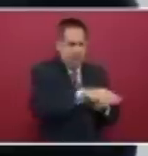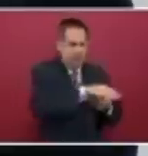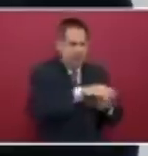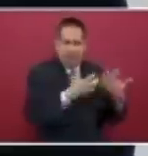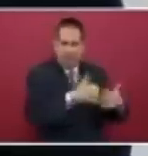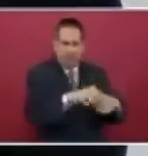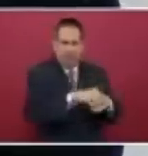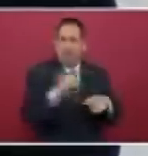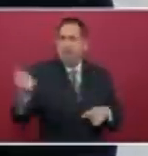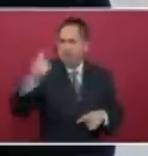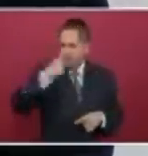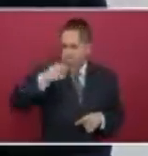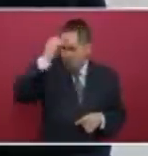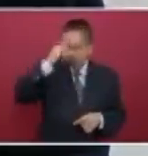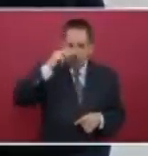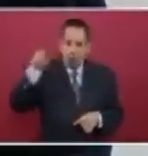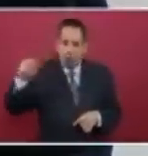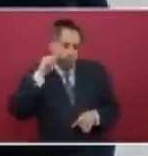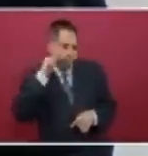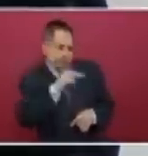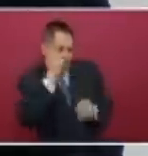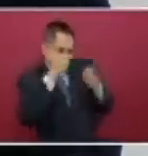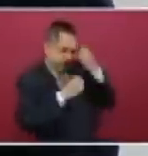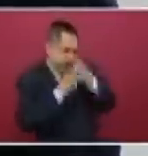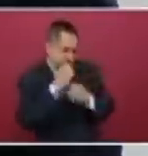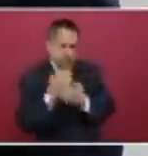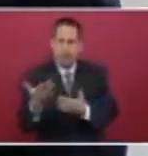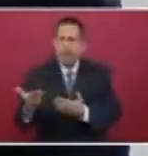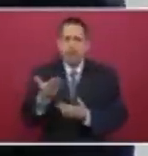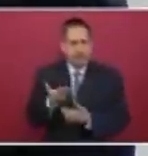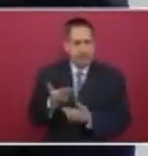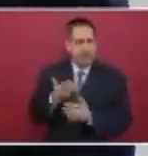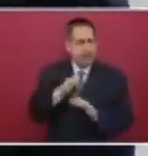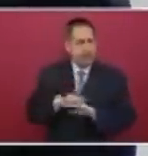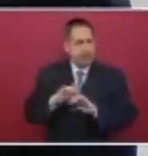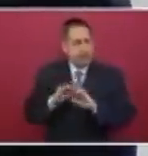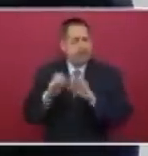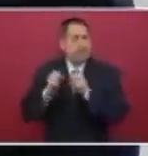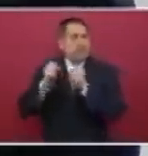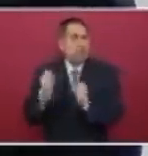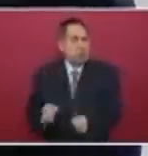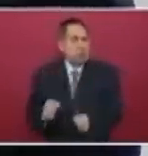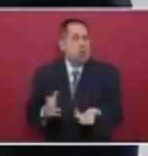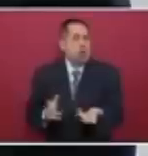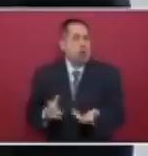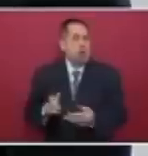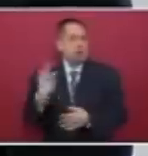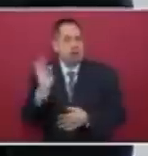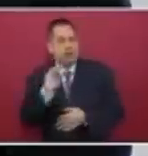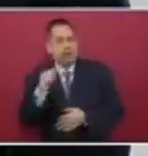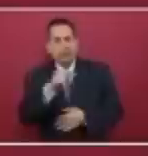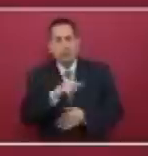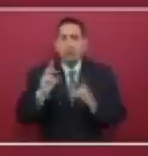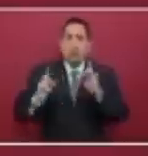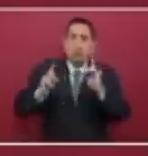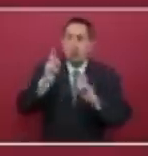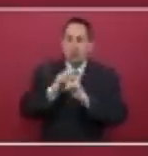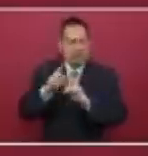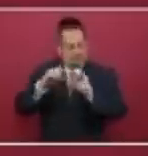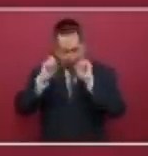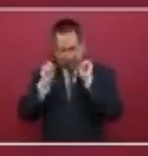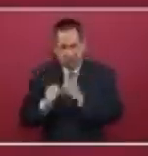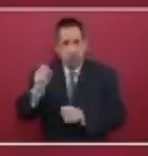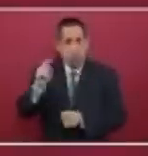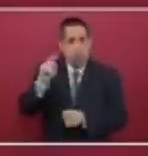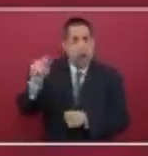el impacto directamente con la planta para poder tener la absoluta seguridad que no podrá ser puesta en marcha si